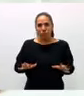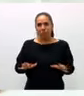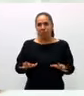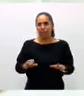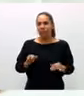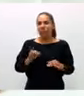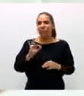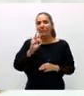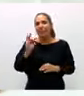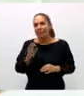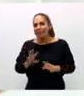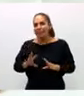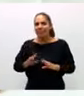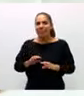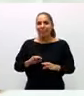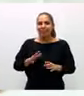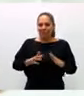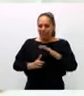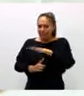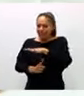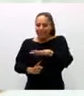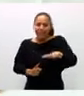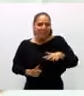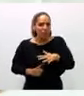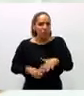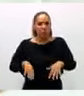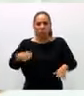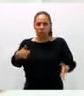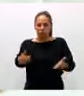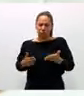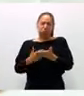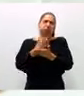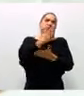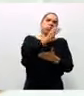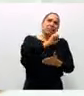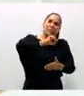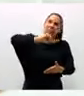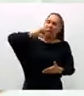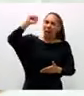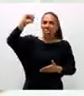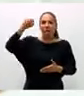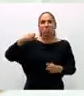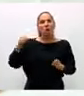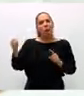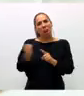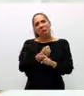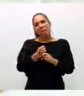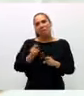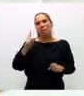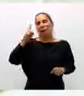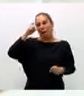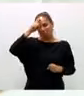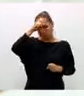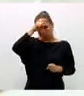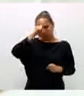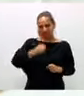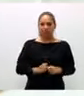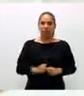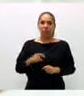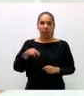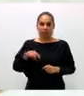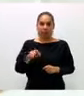rebasa y la violencia se ha vuelto tan común que es difícil combatirla. Al respecto de las y los docentes, tenemos una pregunta